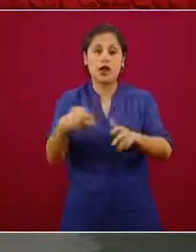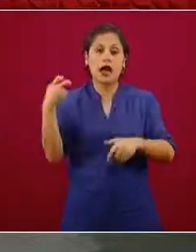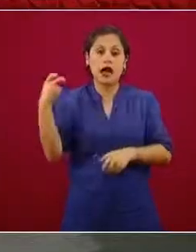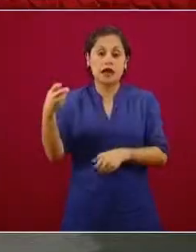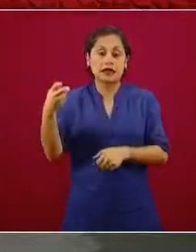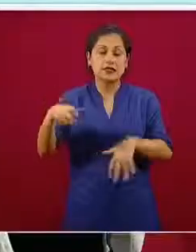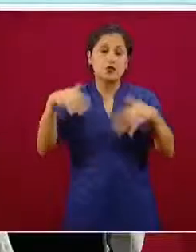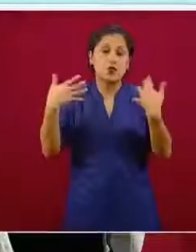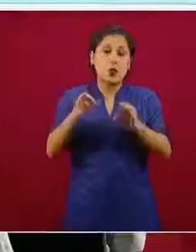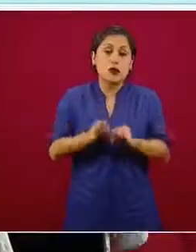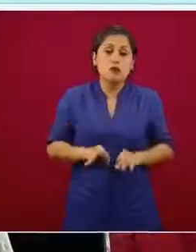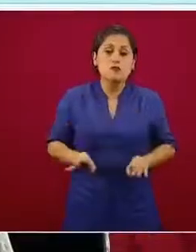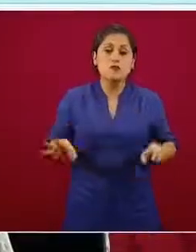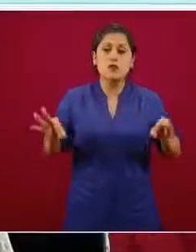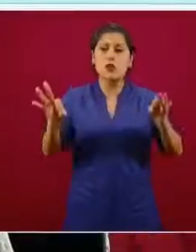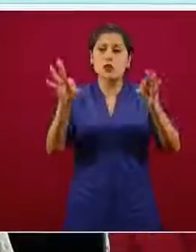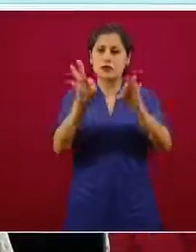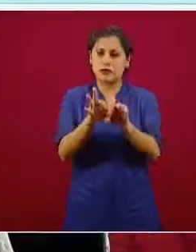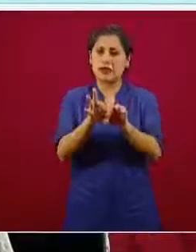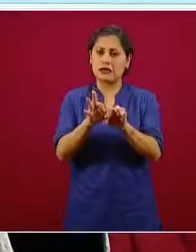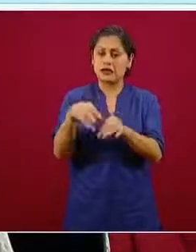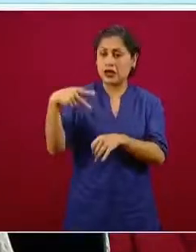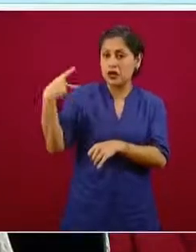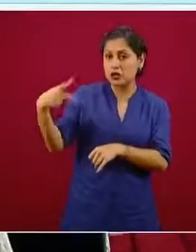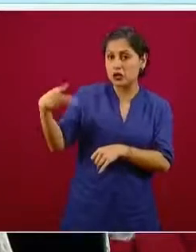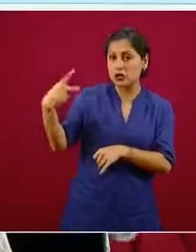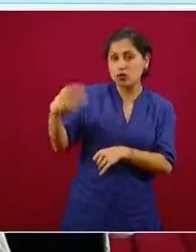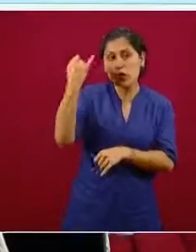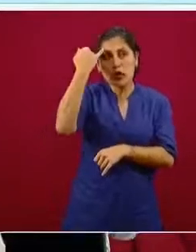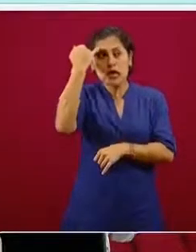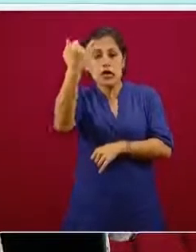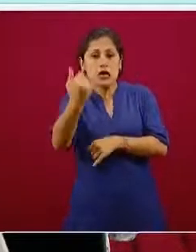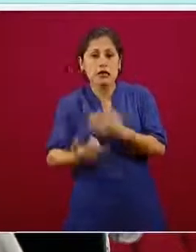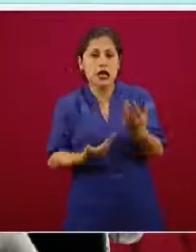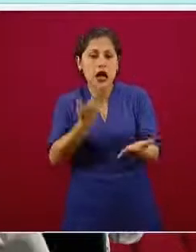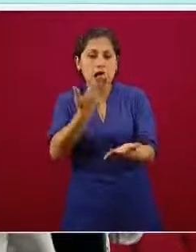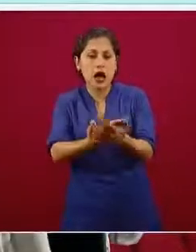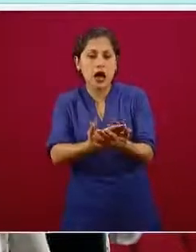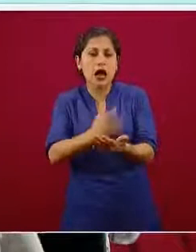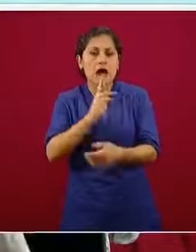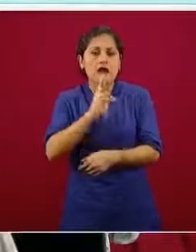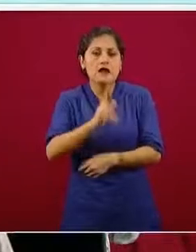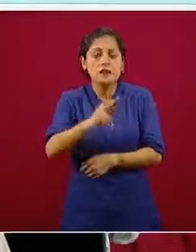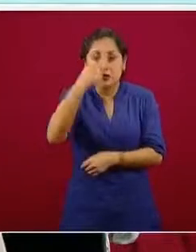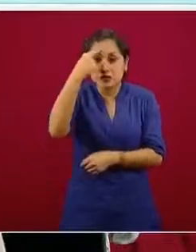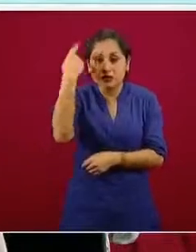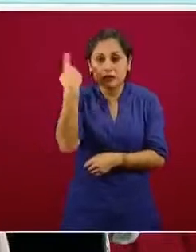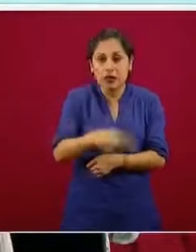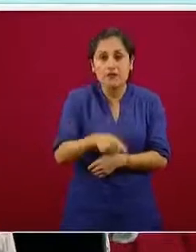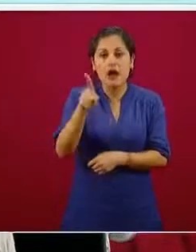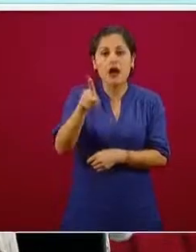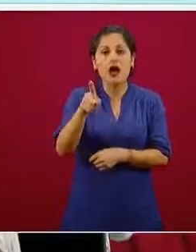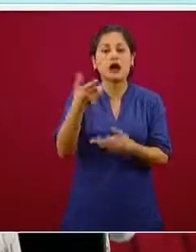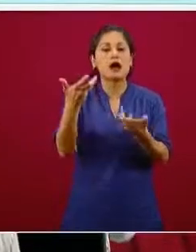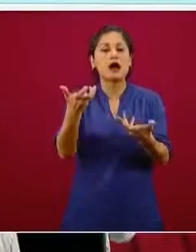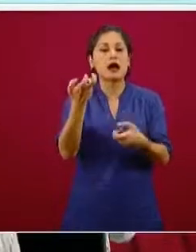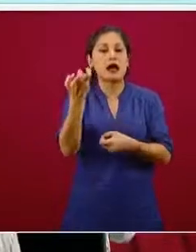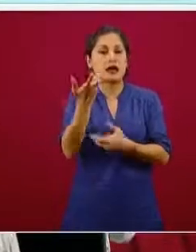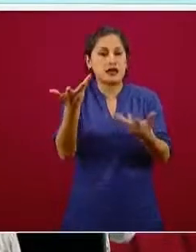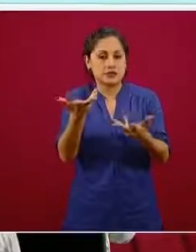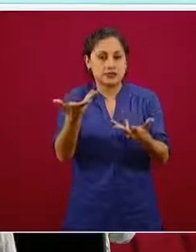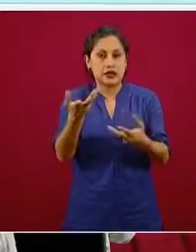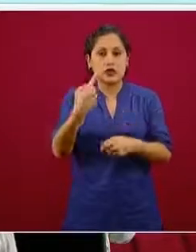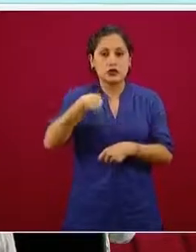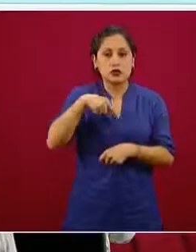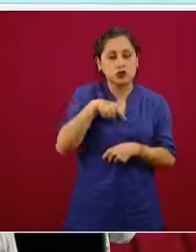decir a priori, una de las respuestas más integrales y más oportunas que hemos visto por parte de una entidad